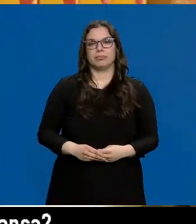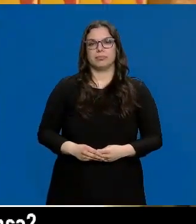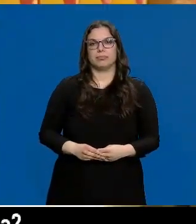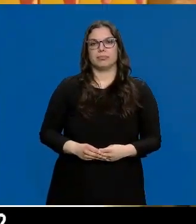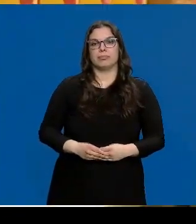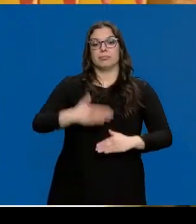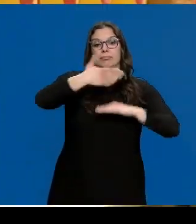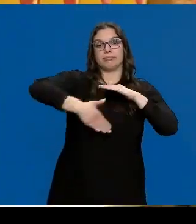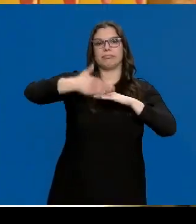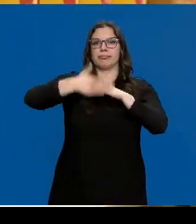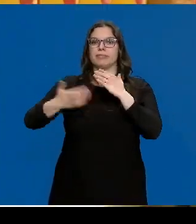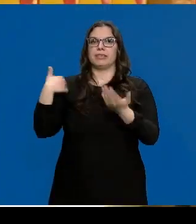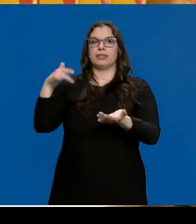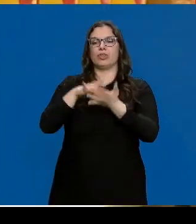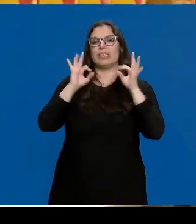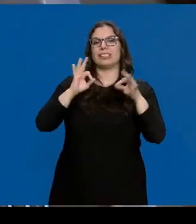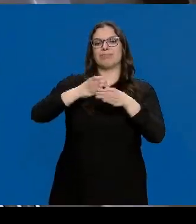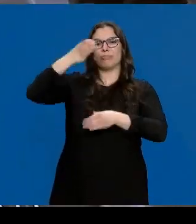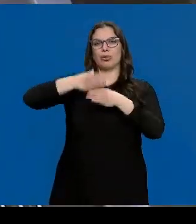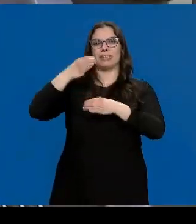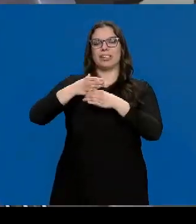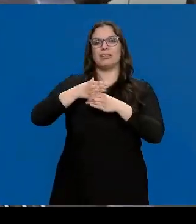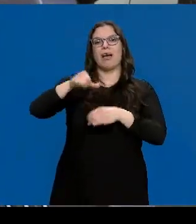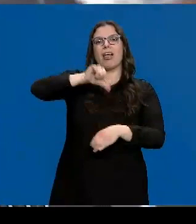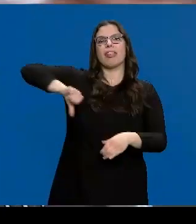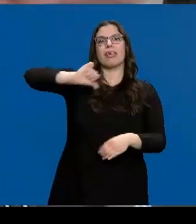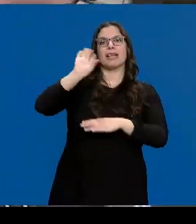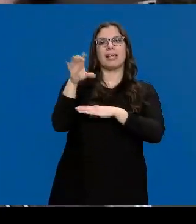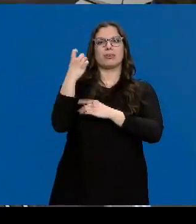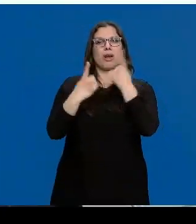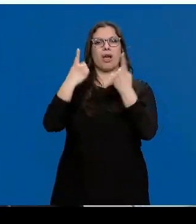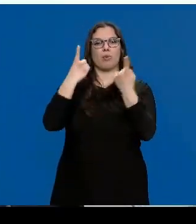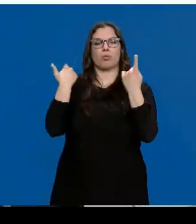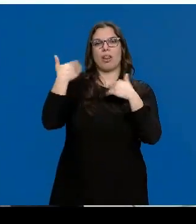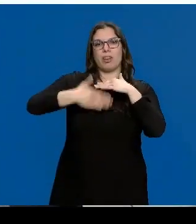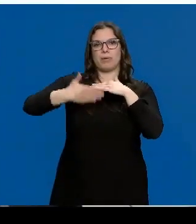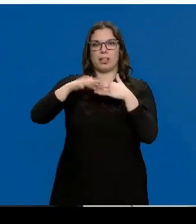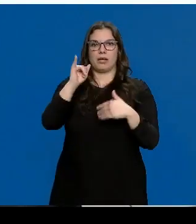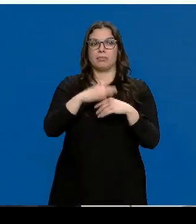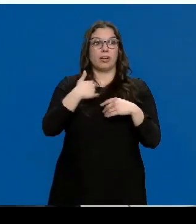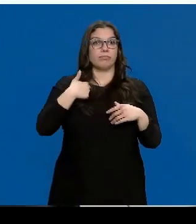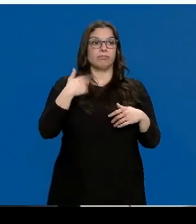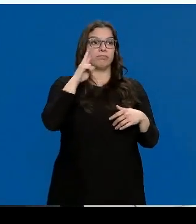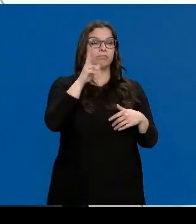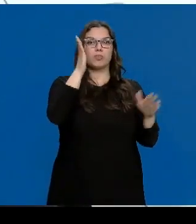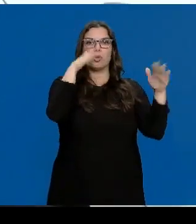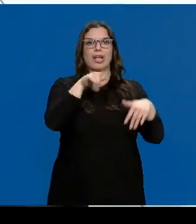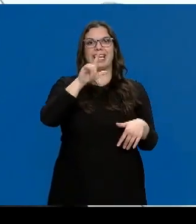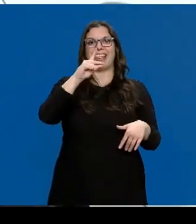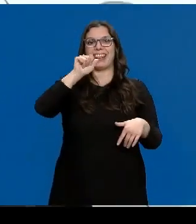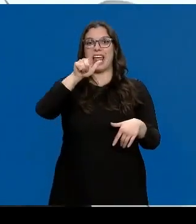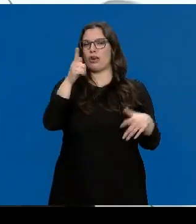El racionamiento ya ha llegado al aceite de girasol. Algunos supermercados ya han decidido limitar su compra. No había. Ahora venimos del líder